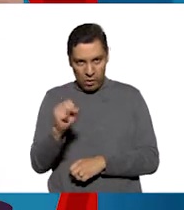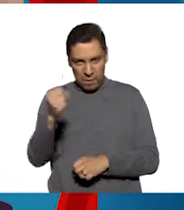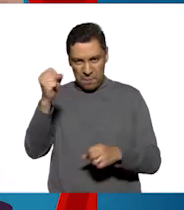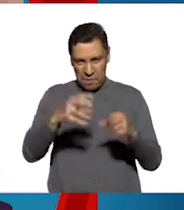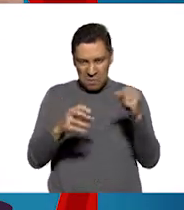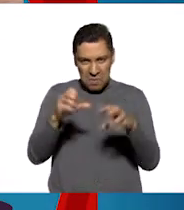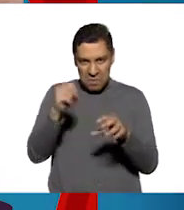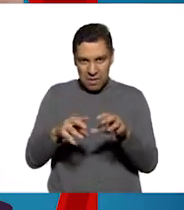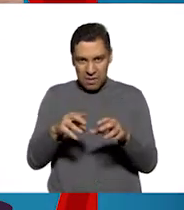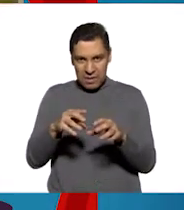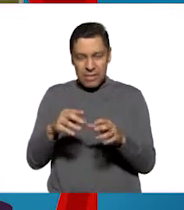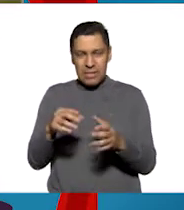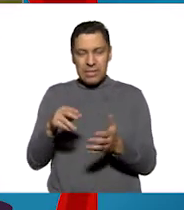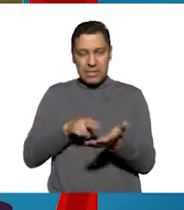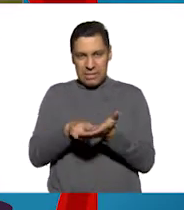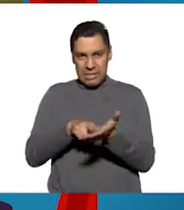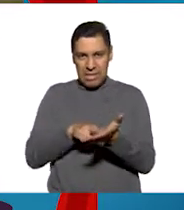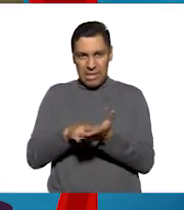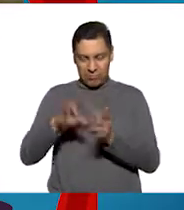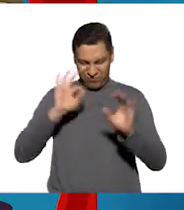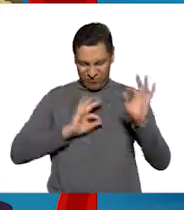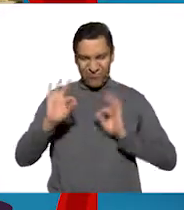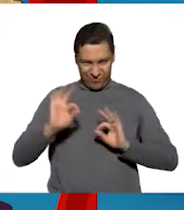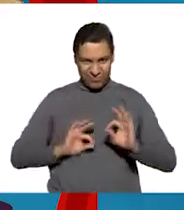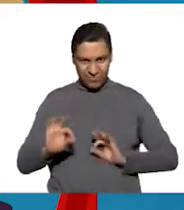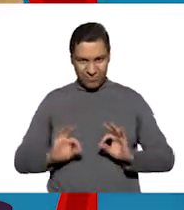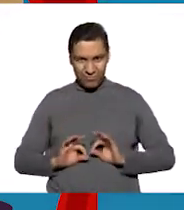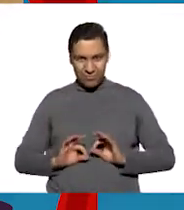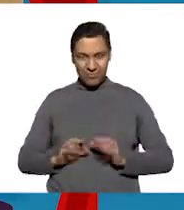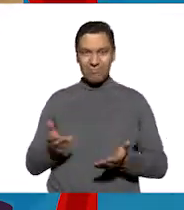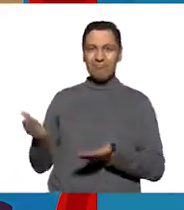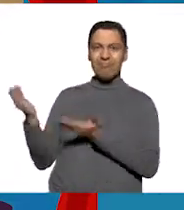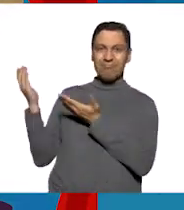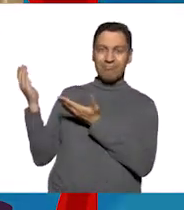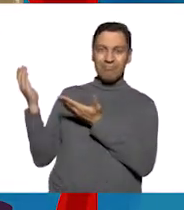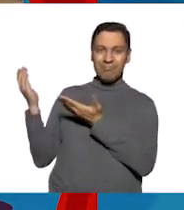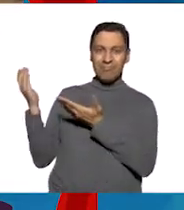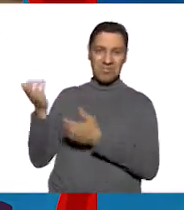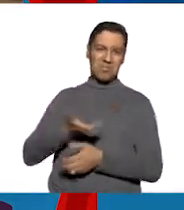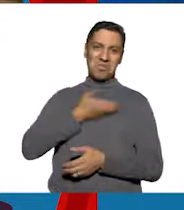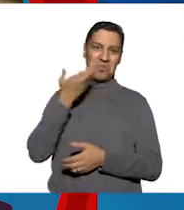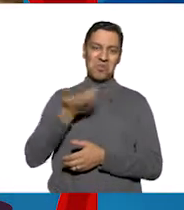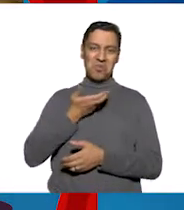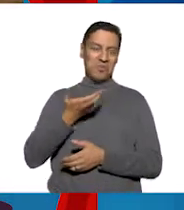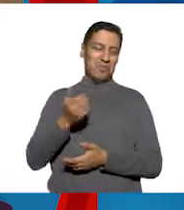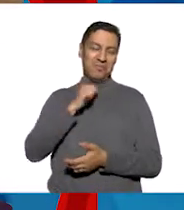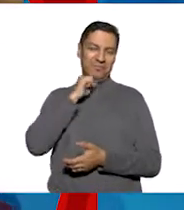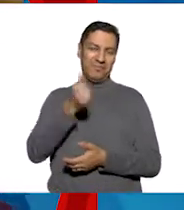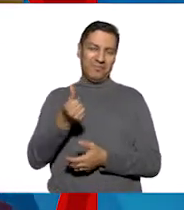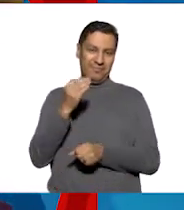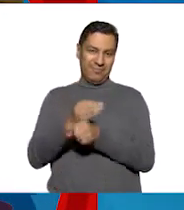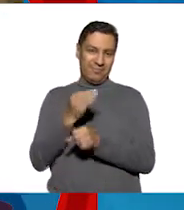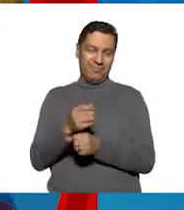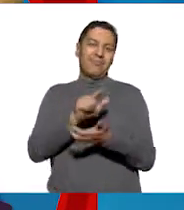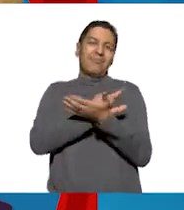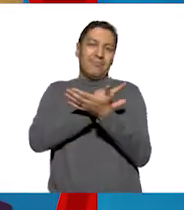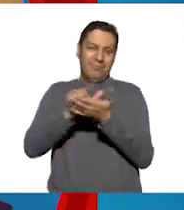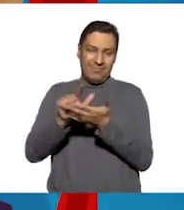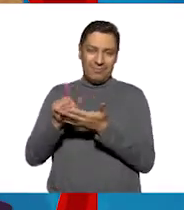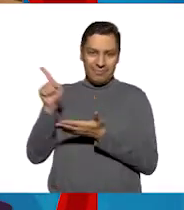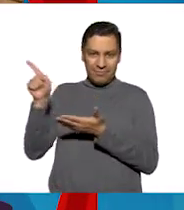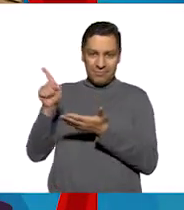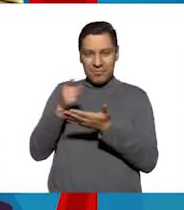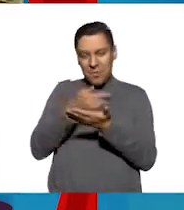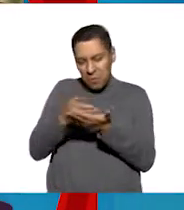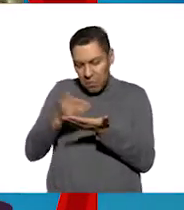negras del jaguar. Es algo muy diferente de lo que estamos acostumbrados a ver, porque ahora la vemos así, ¿no? Pero